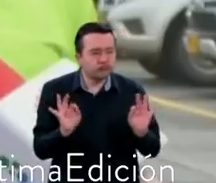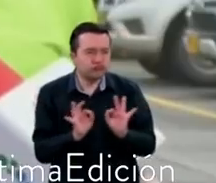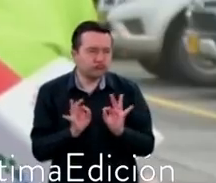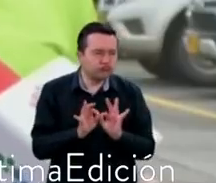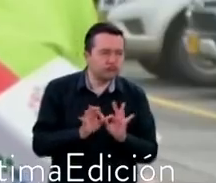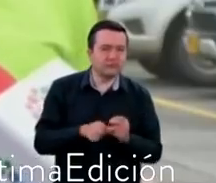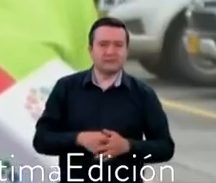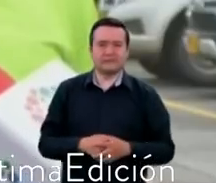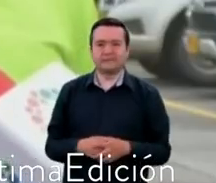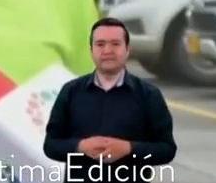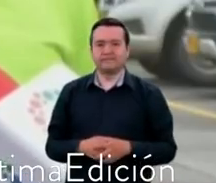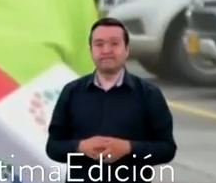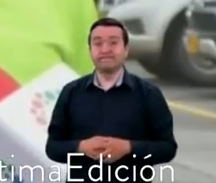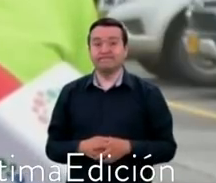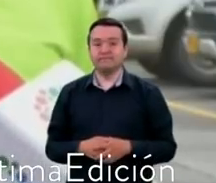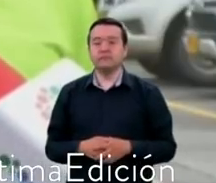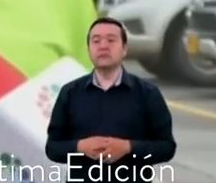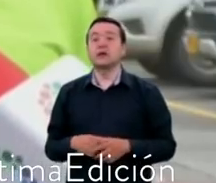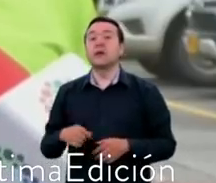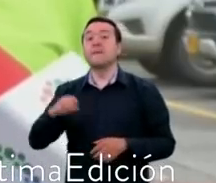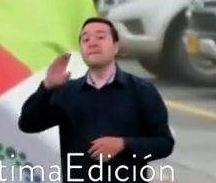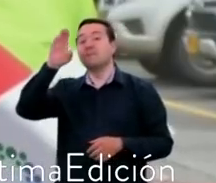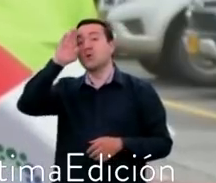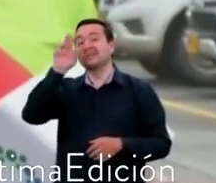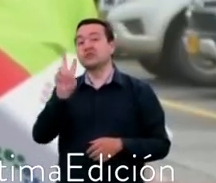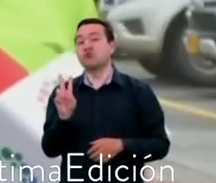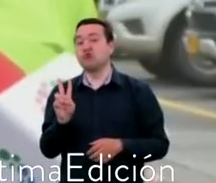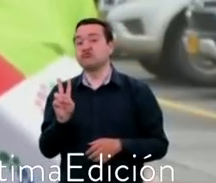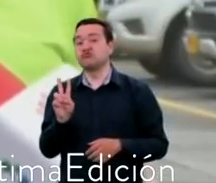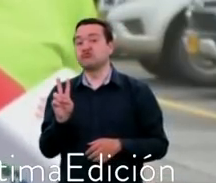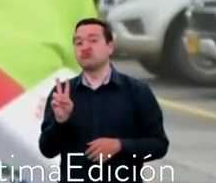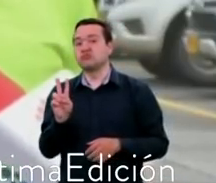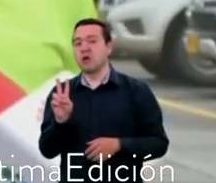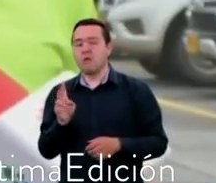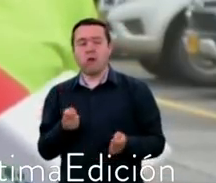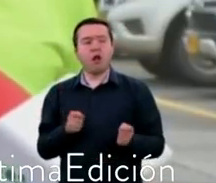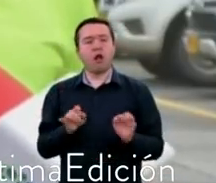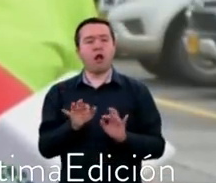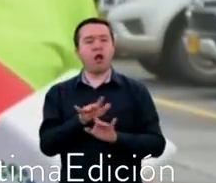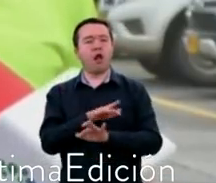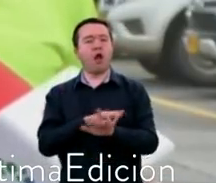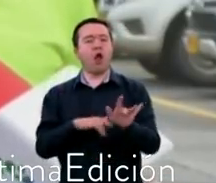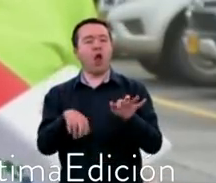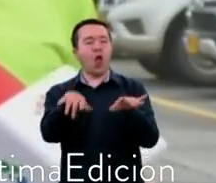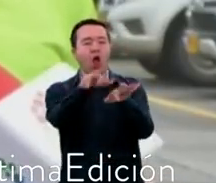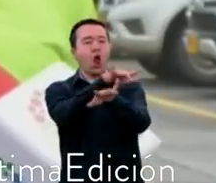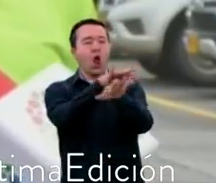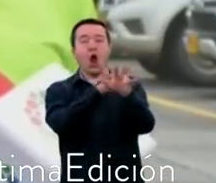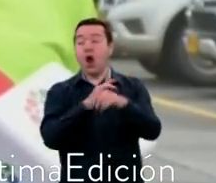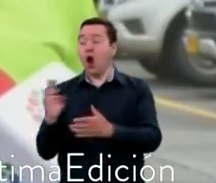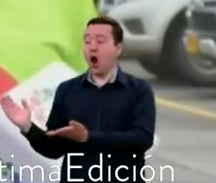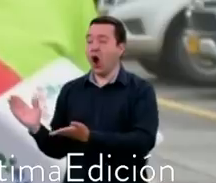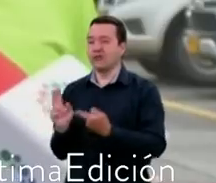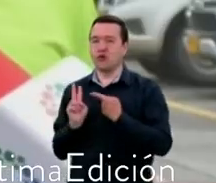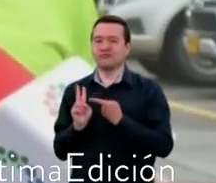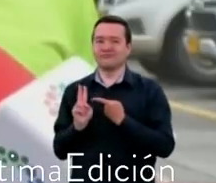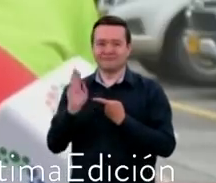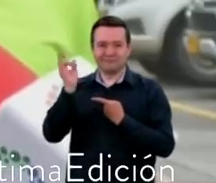Dos policías que les metimos al centro de esa organización, que estuvieron 4 meses recolectando